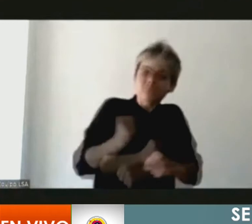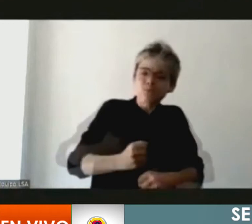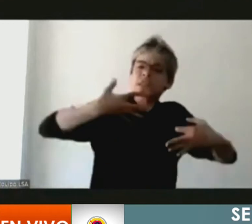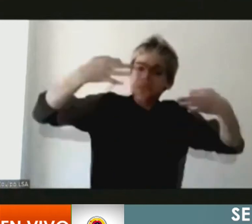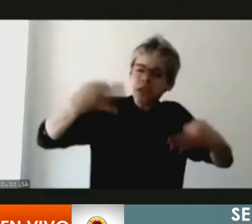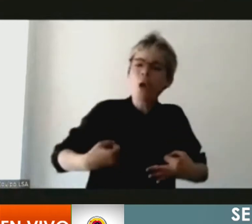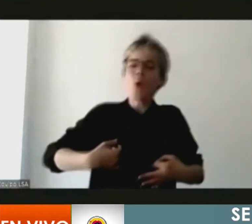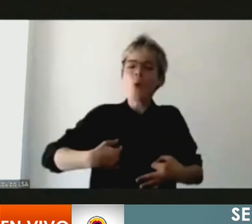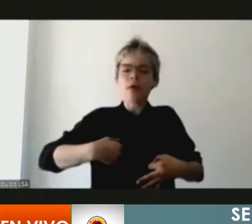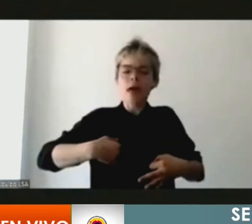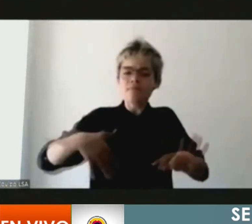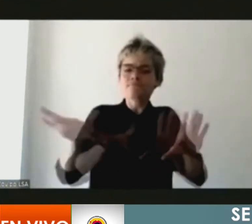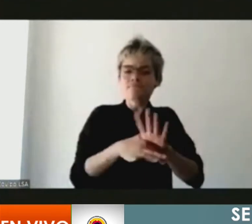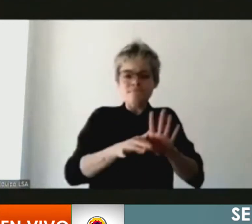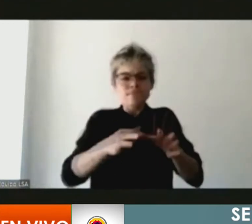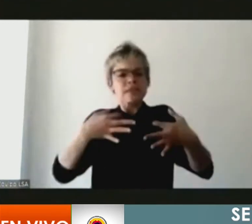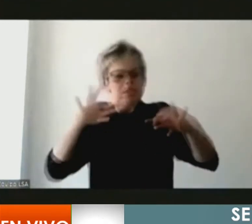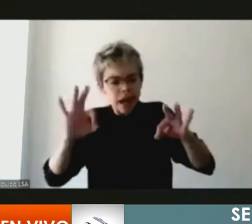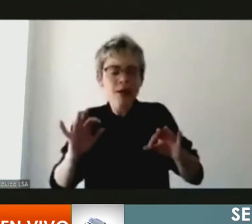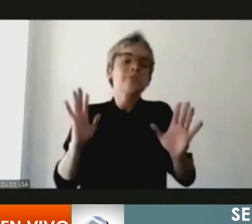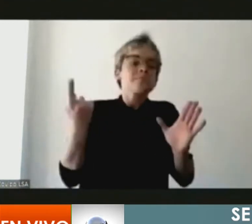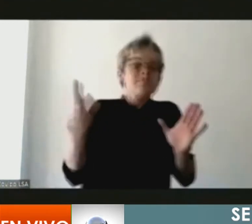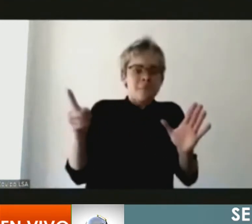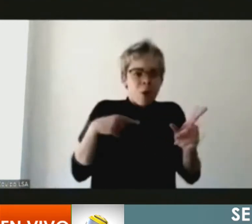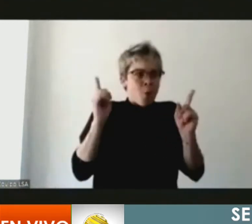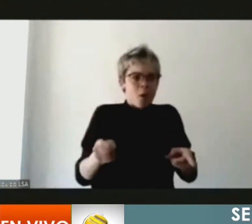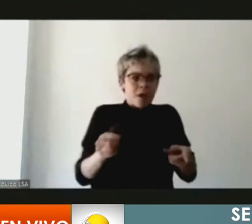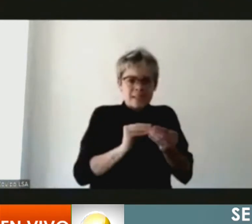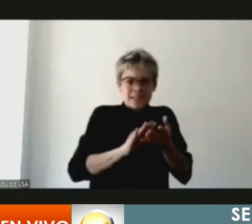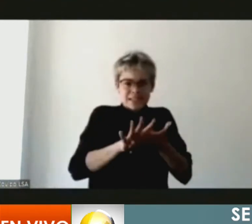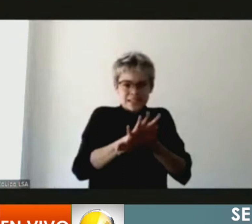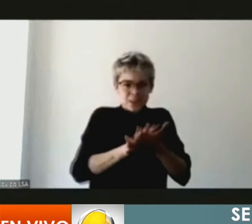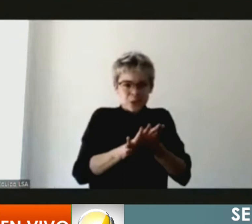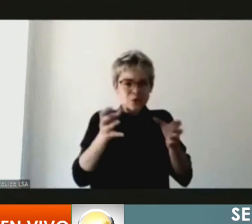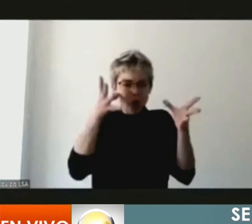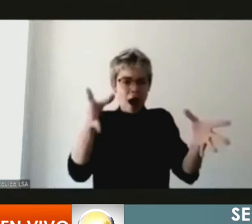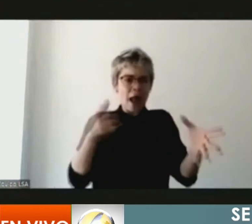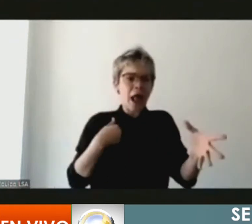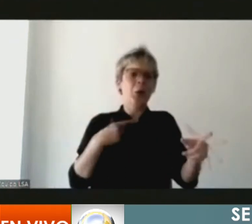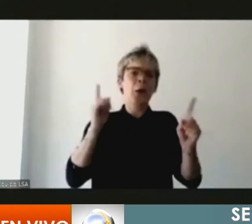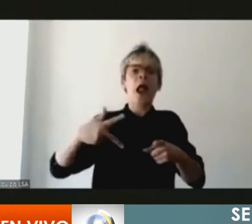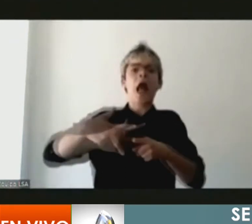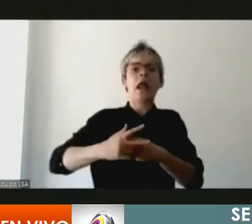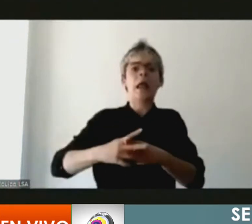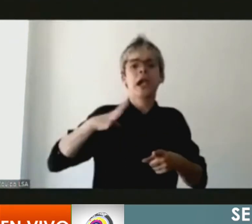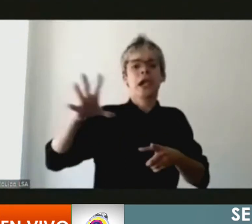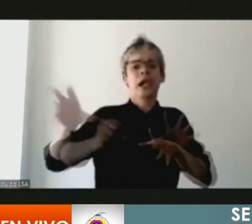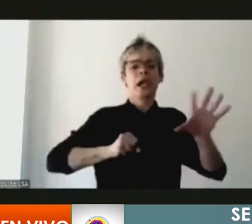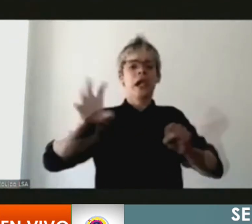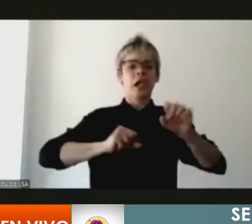porque muchas veces se ha oído que dentro de la política los